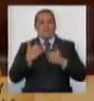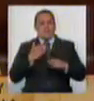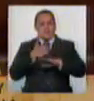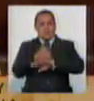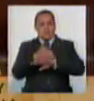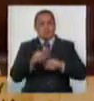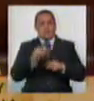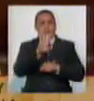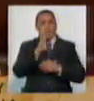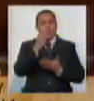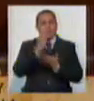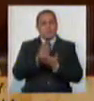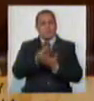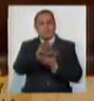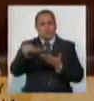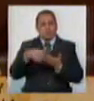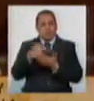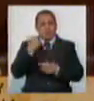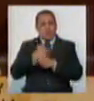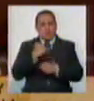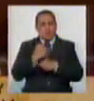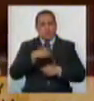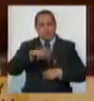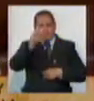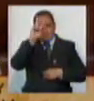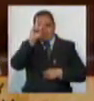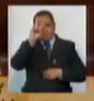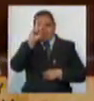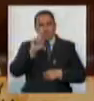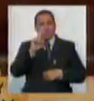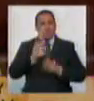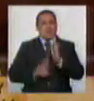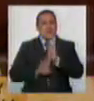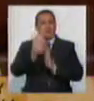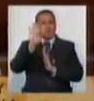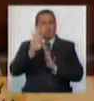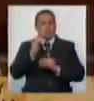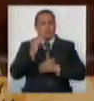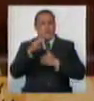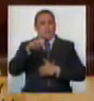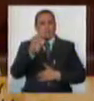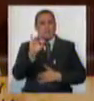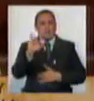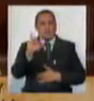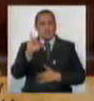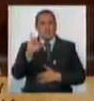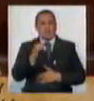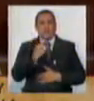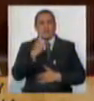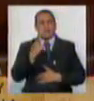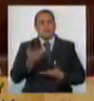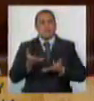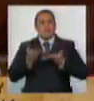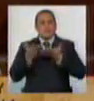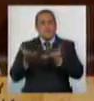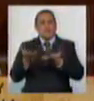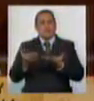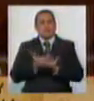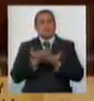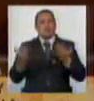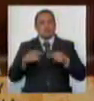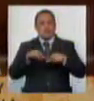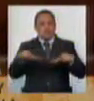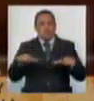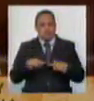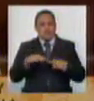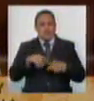de la cuarta parte de la fuerza laboral del país. Un crecimiento del Producto Bruto Interno proviene de una